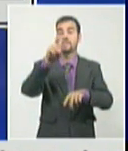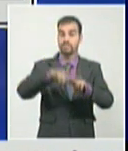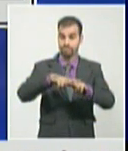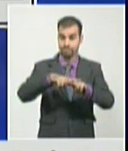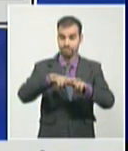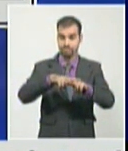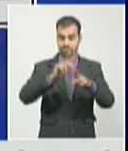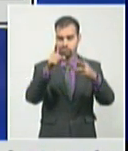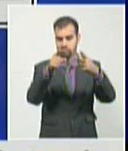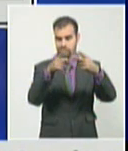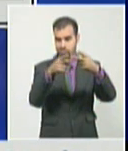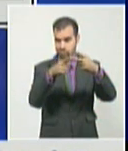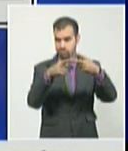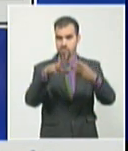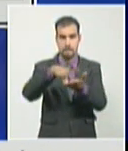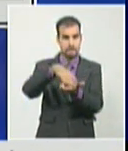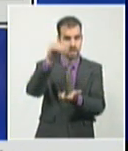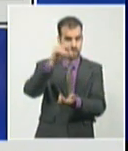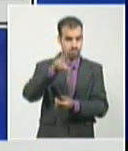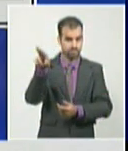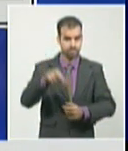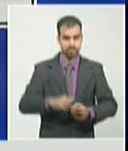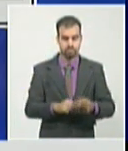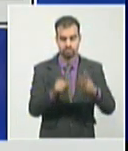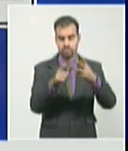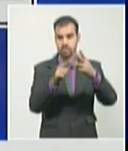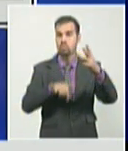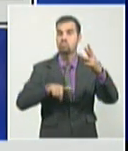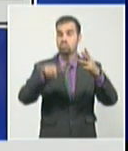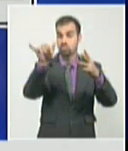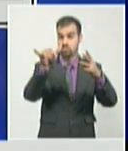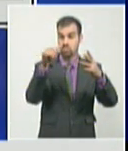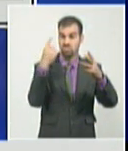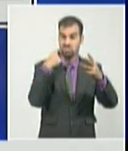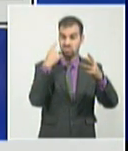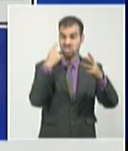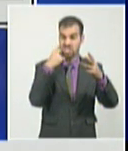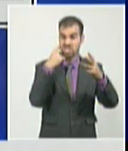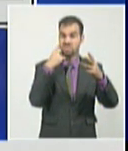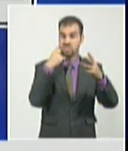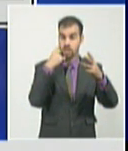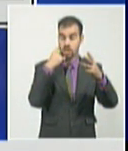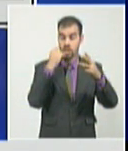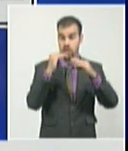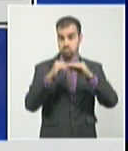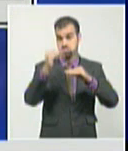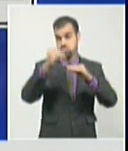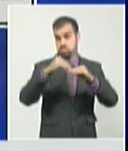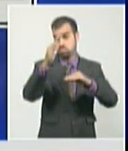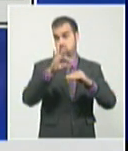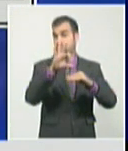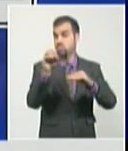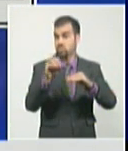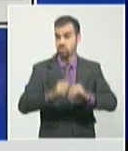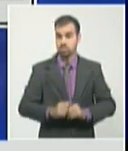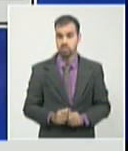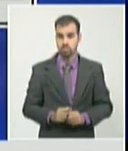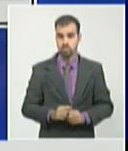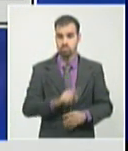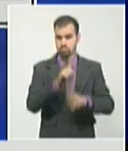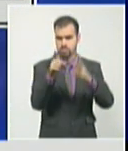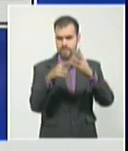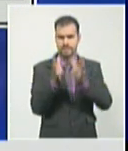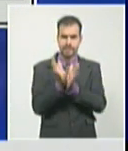de la revolución boyeros con cifra de los tres por el signo de 80 san miguel del padrón 10 de